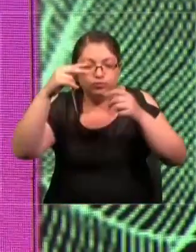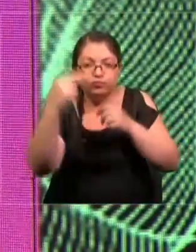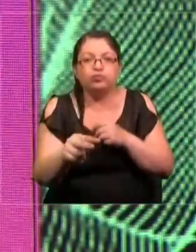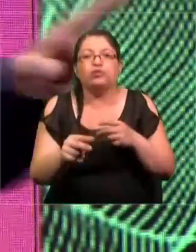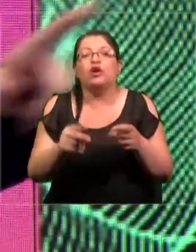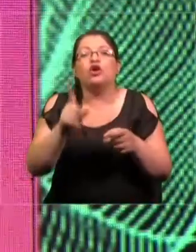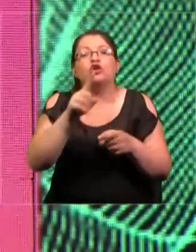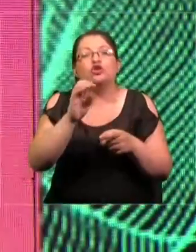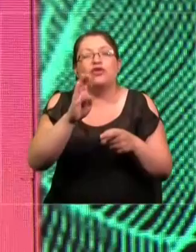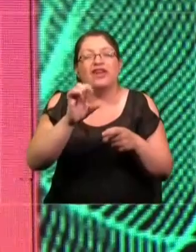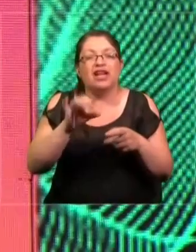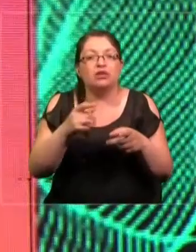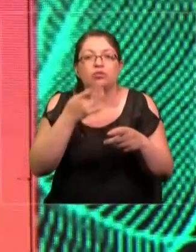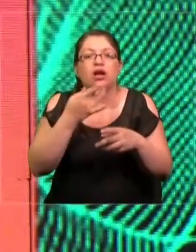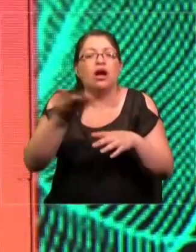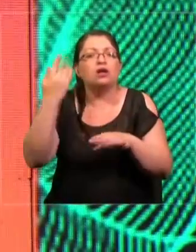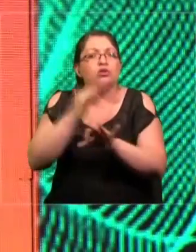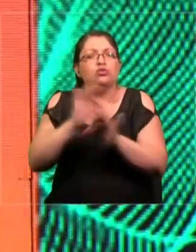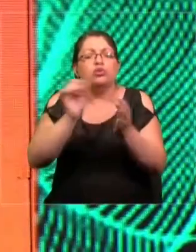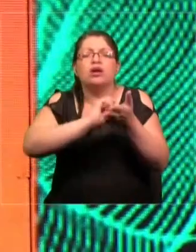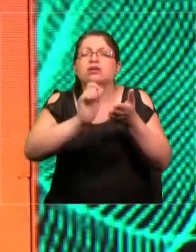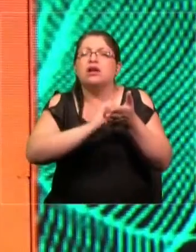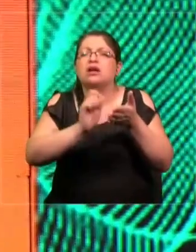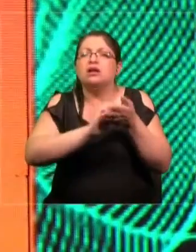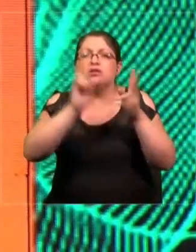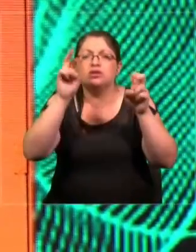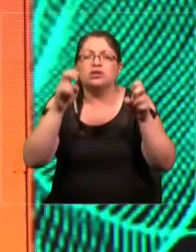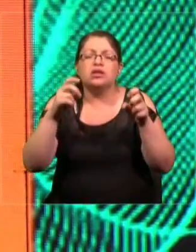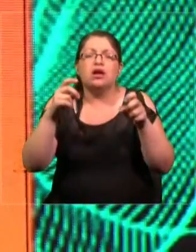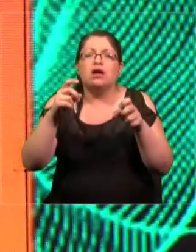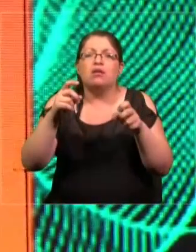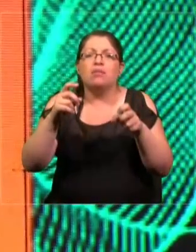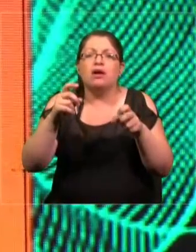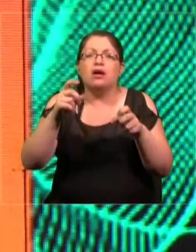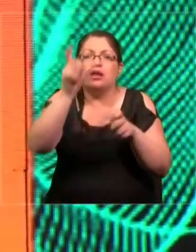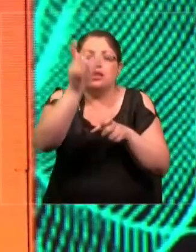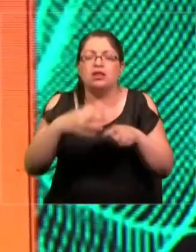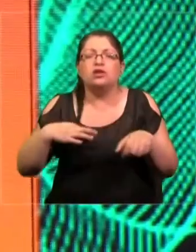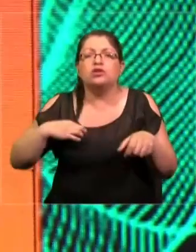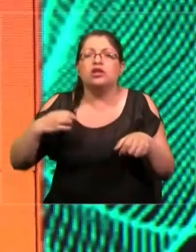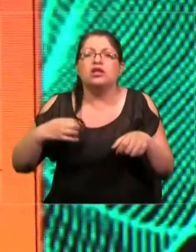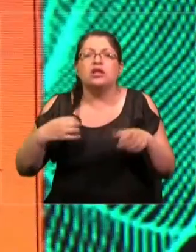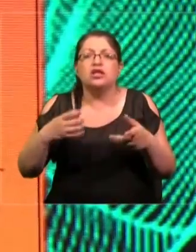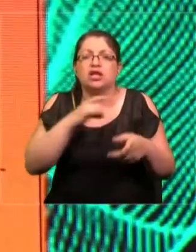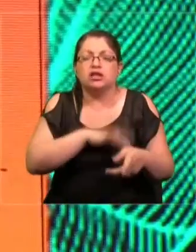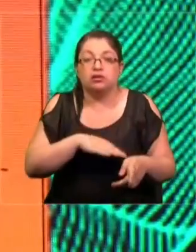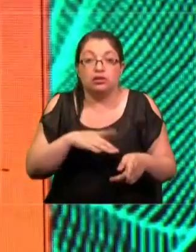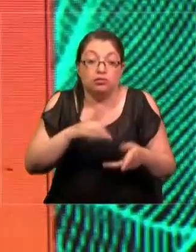Porque no se ha escrito la historia de la ciudadanía en Chile. Si la escribiéramos sería sospechosa,